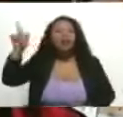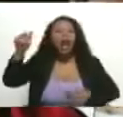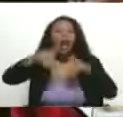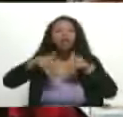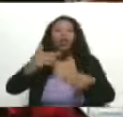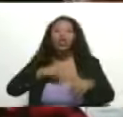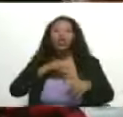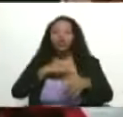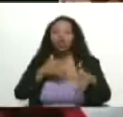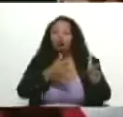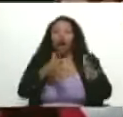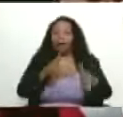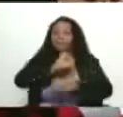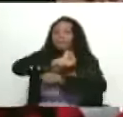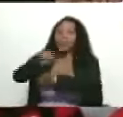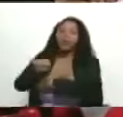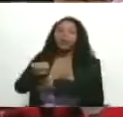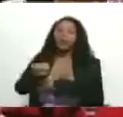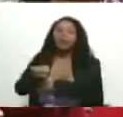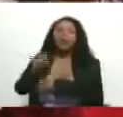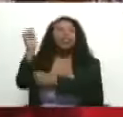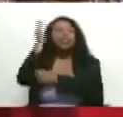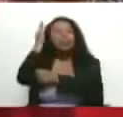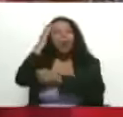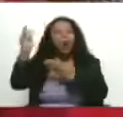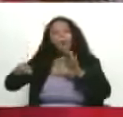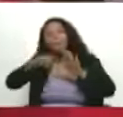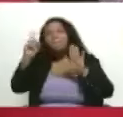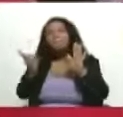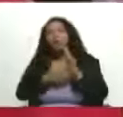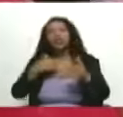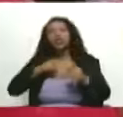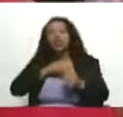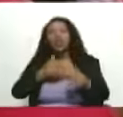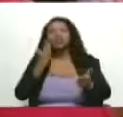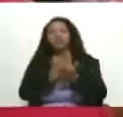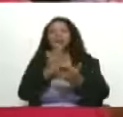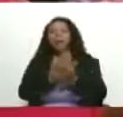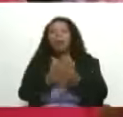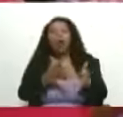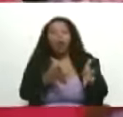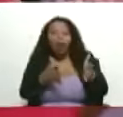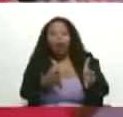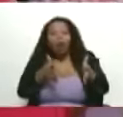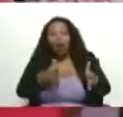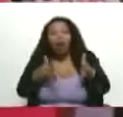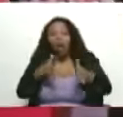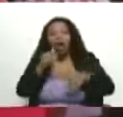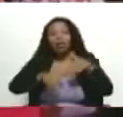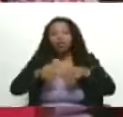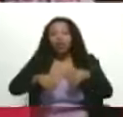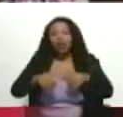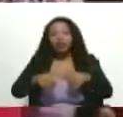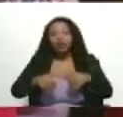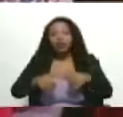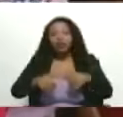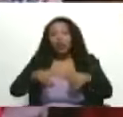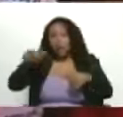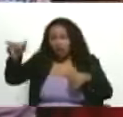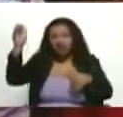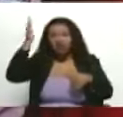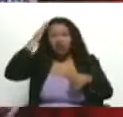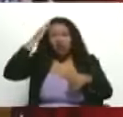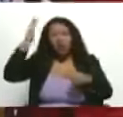las vamos a ganar. Y se las vamos a ganar como se las hemos ganado todas estas 29 elecciones. Ellos lo